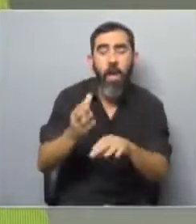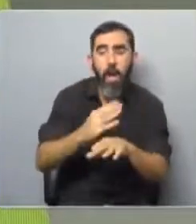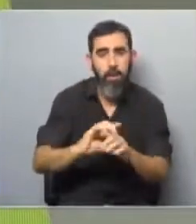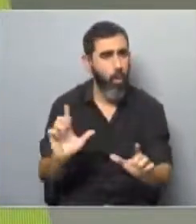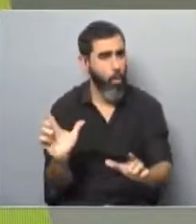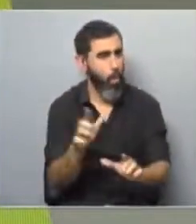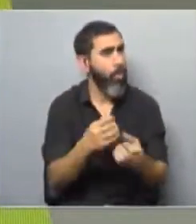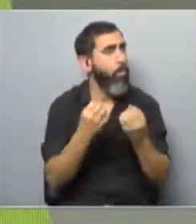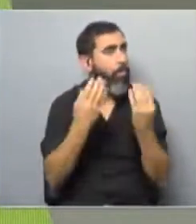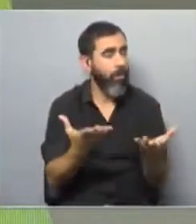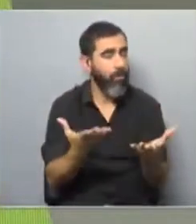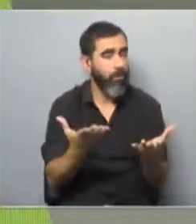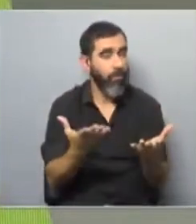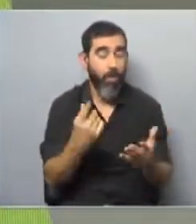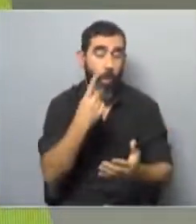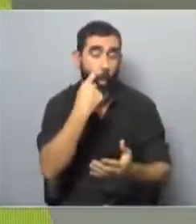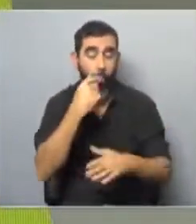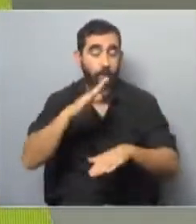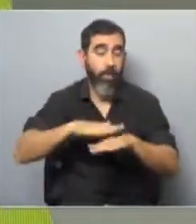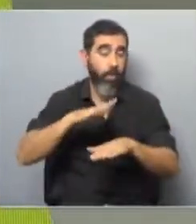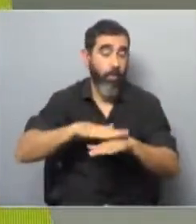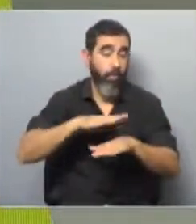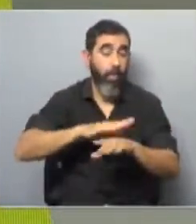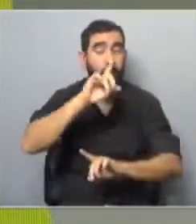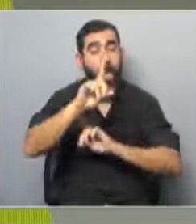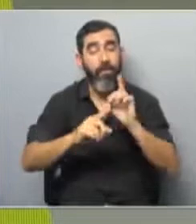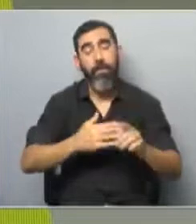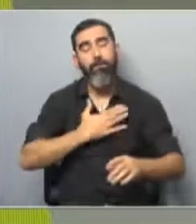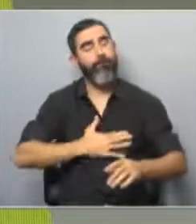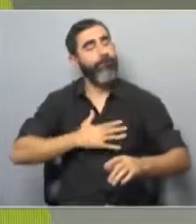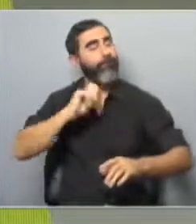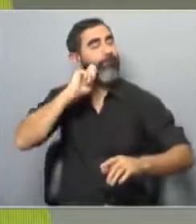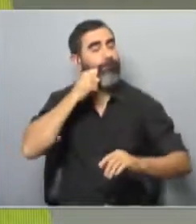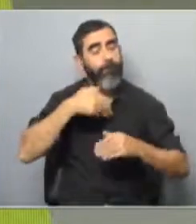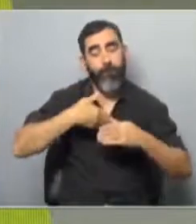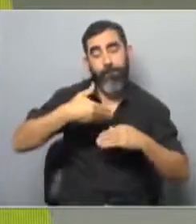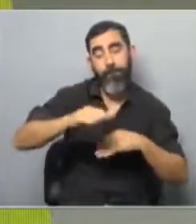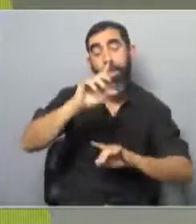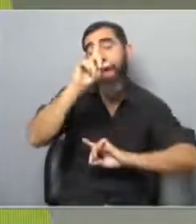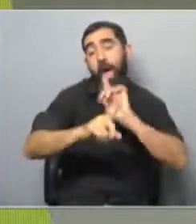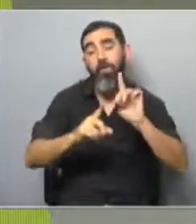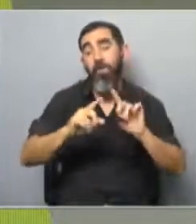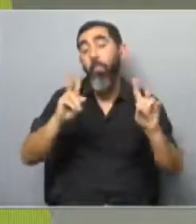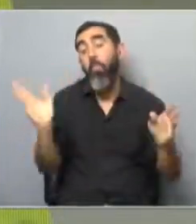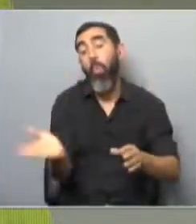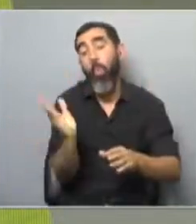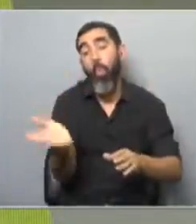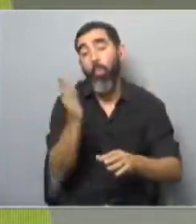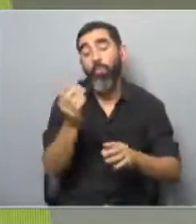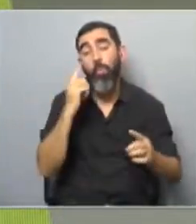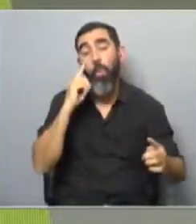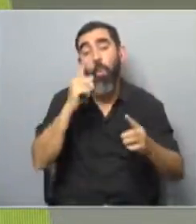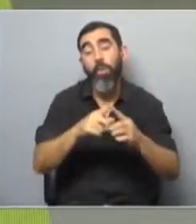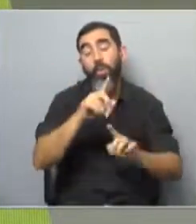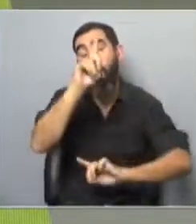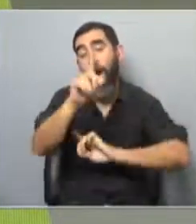pertenecían originalmente? El hombre. A veces por placer, como decíamos en el arranque, a veces por fines productivos, con intenciones